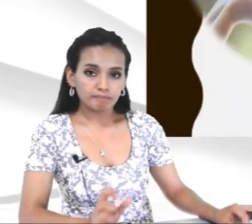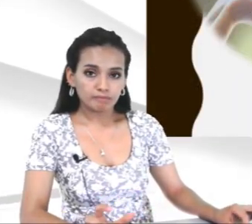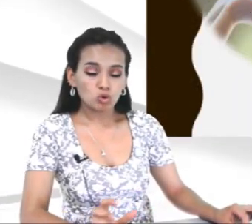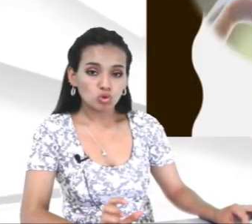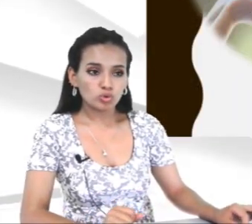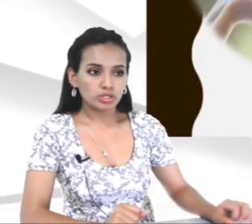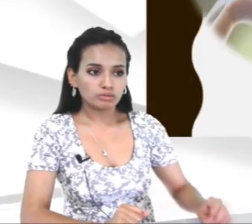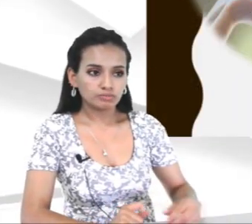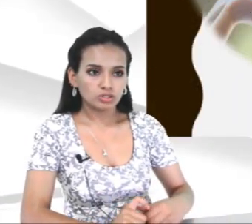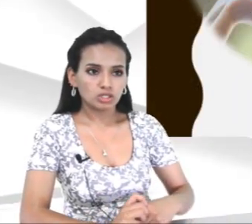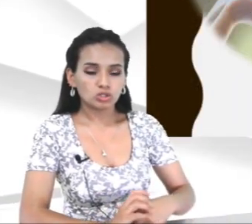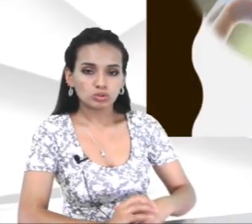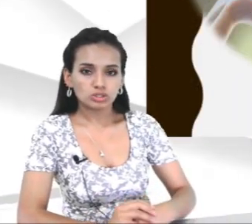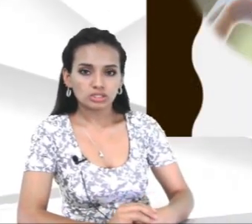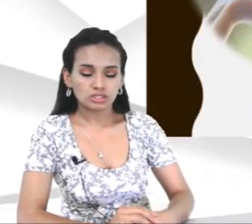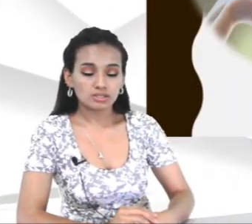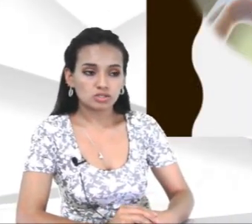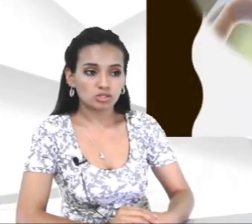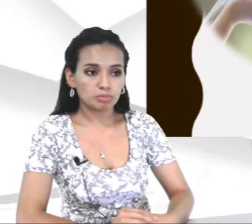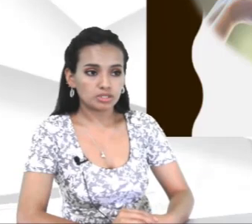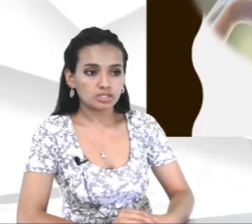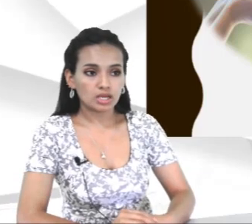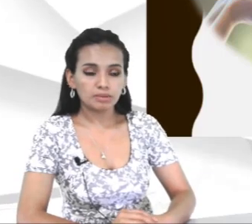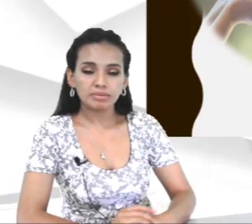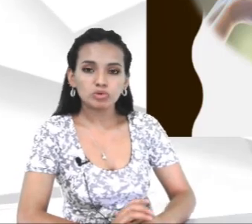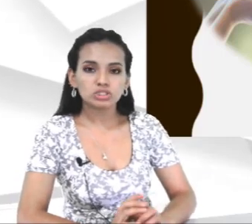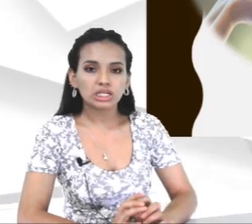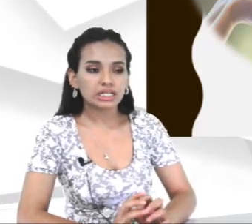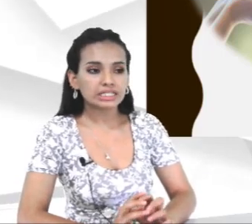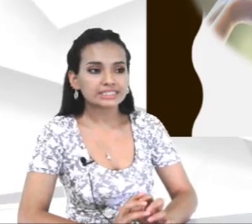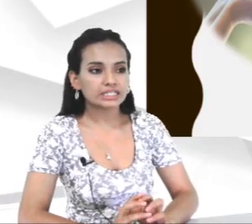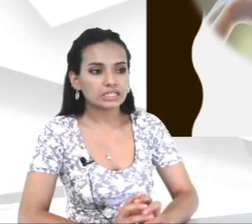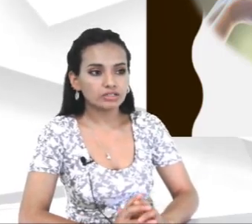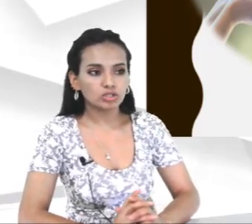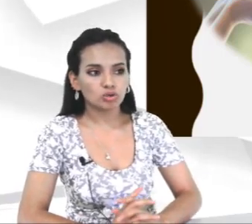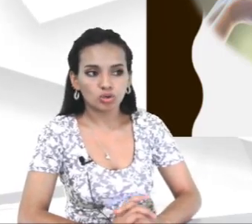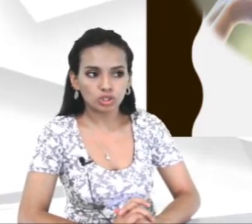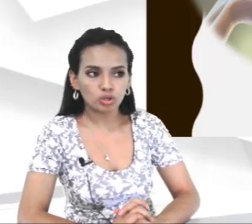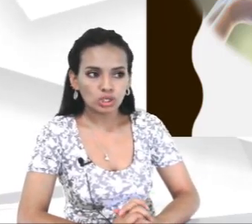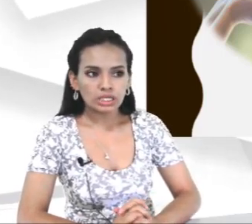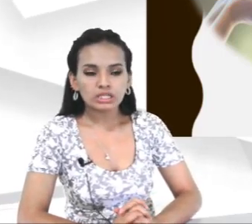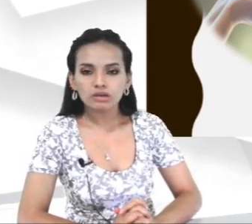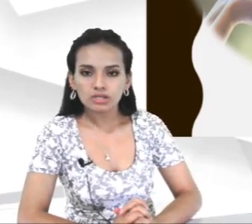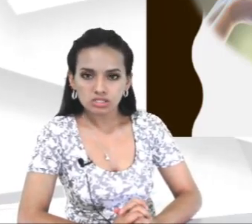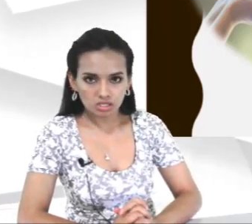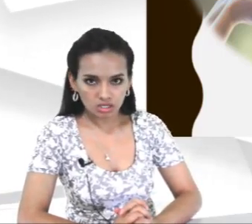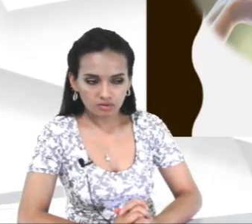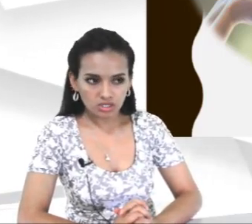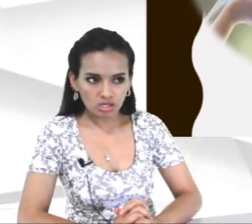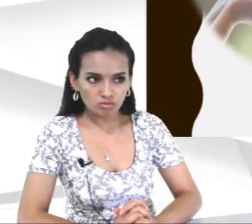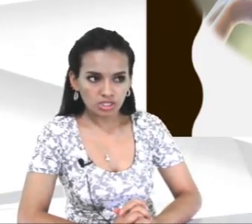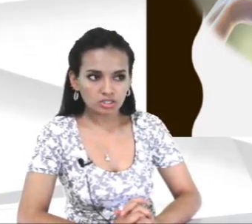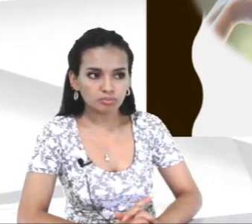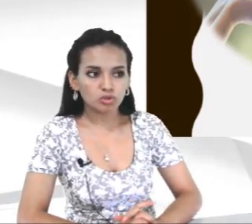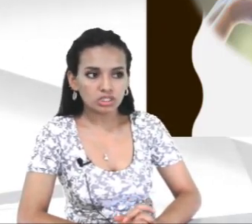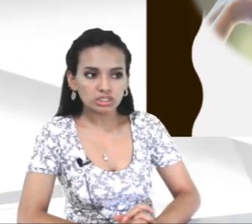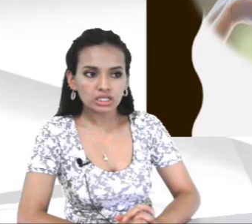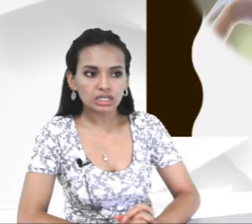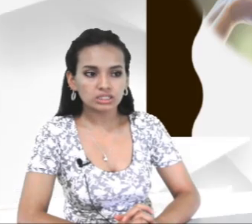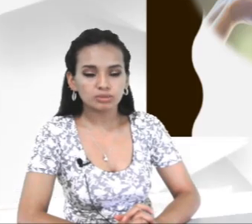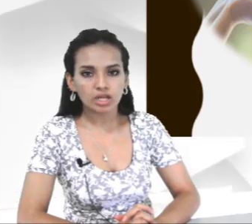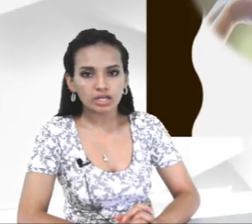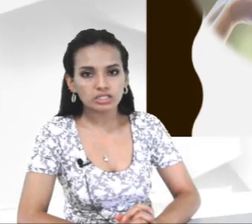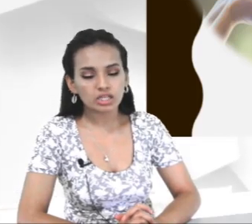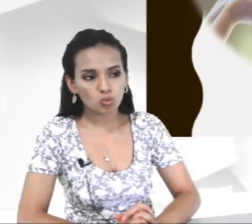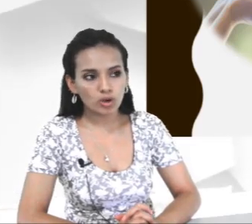concluir entonces esta sesión de aprendizaje vemos que el desequilibrio ecológico debe ser evitado mediante políticas